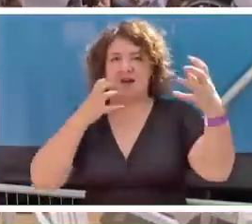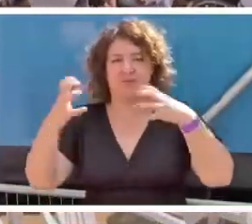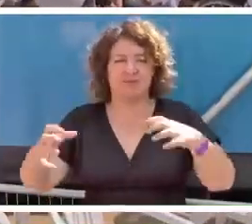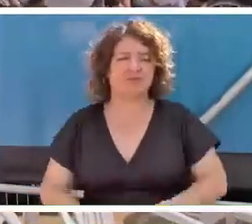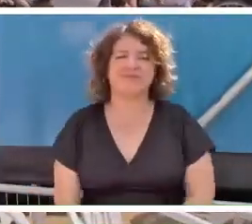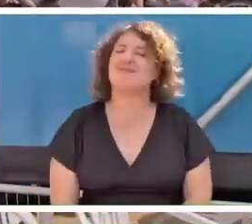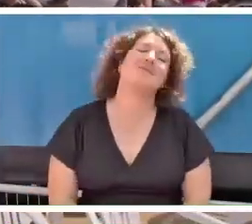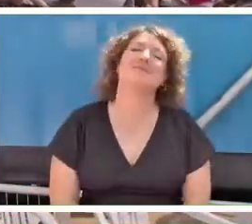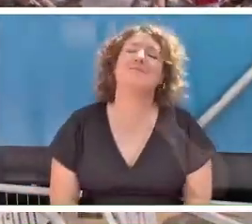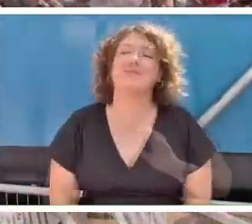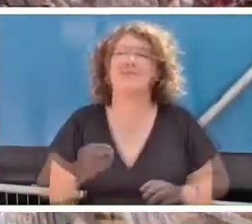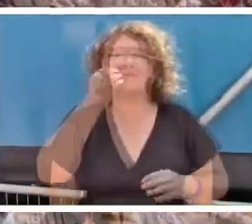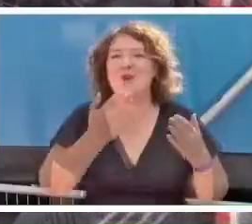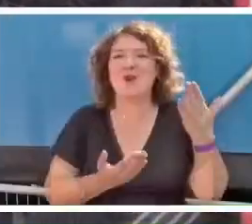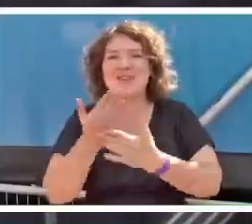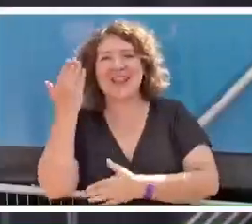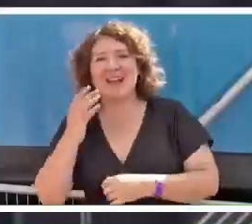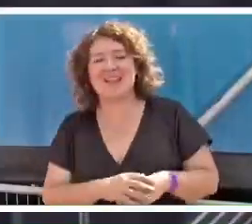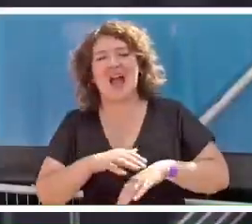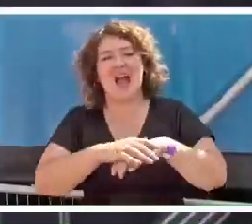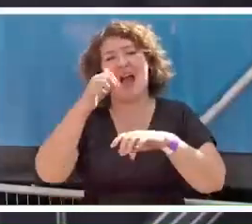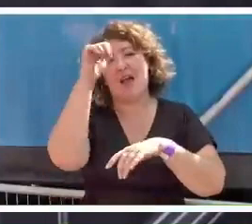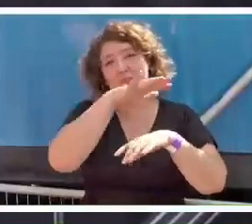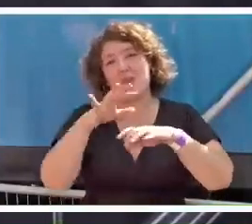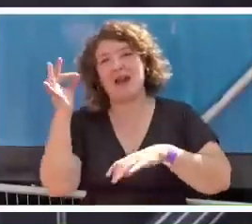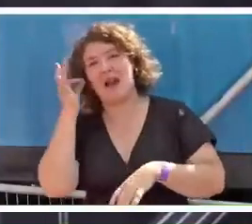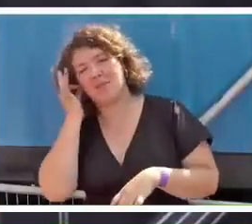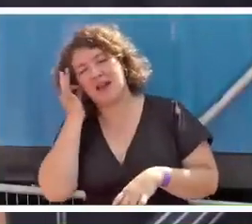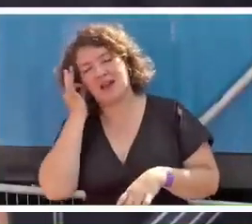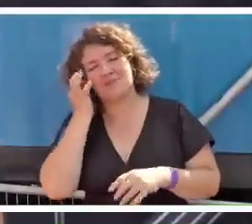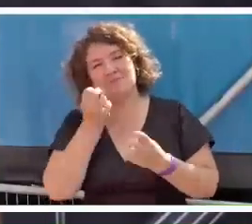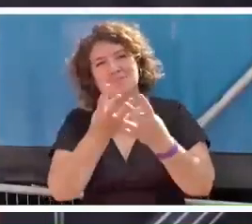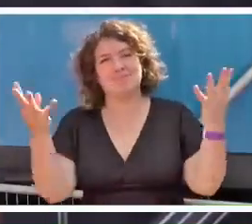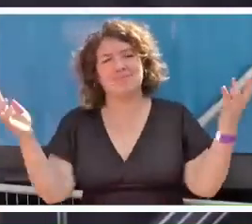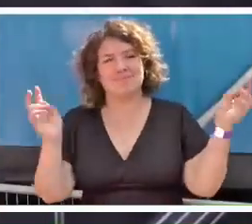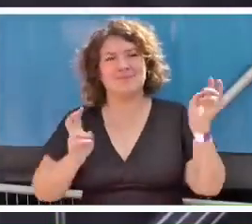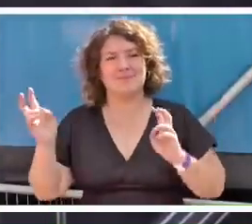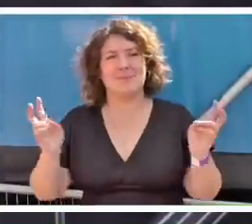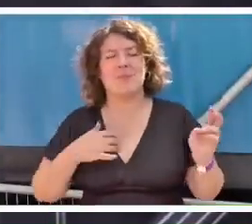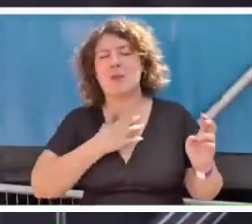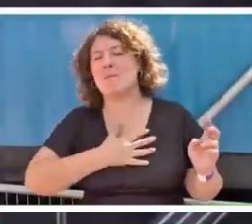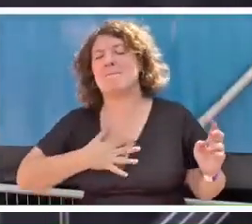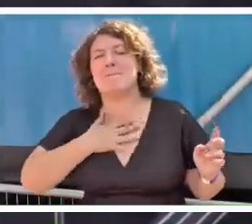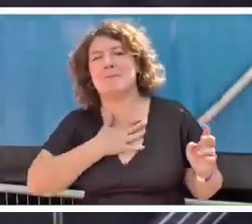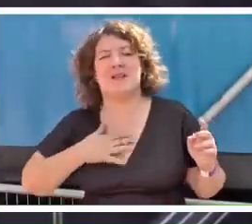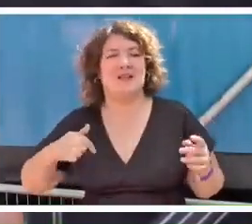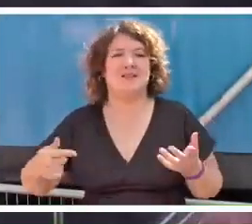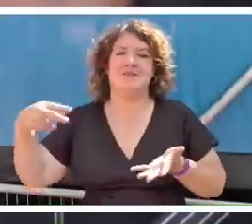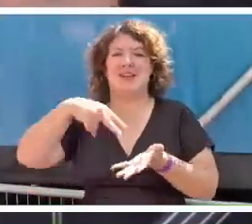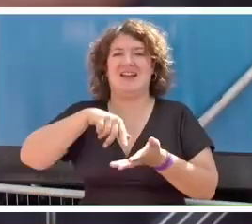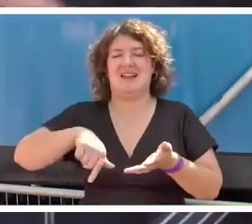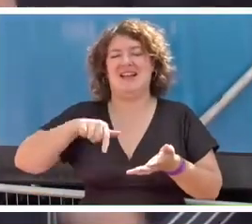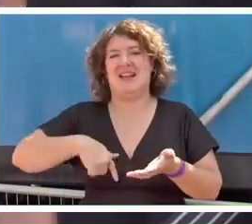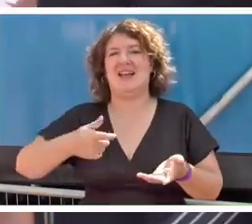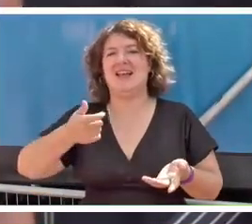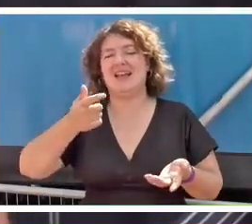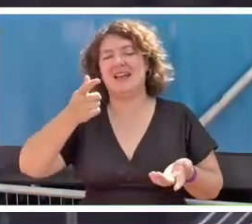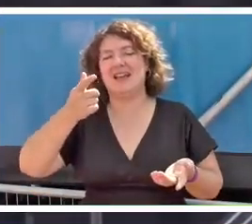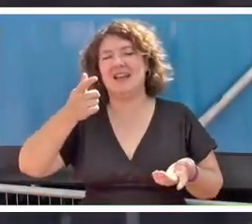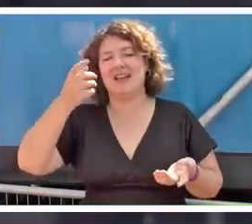Buenos días, amigos y amigas. Un placer estar de nuevo en Rivas.